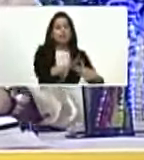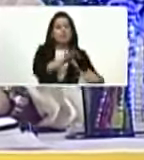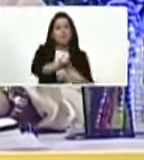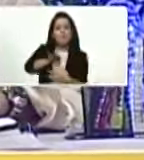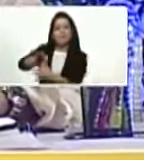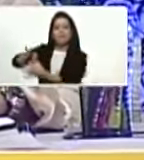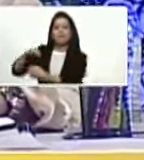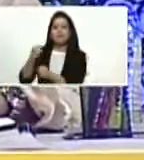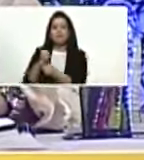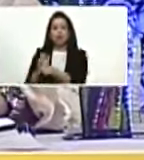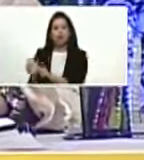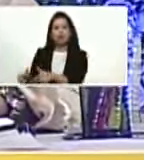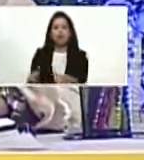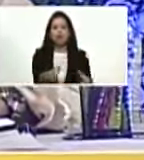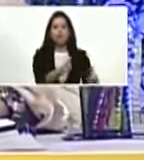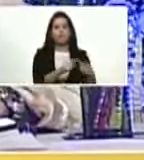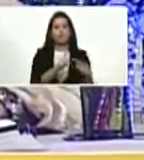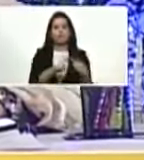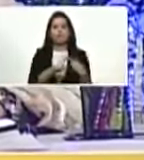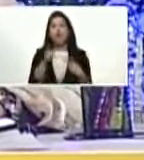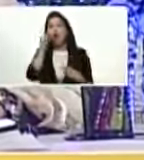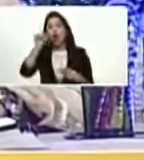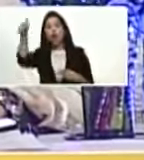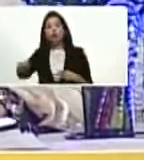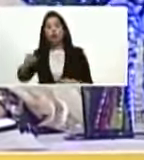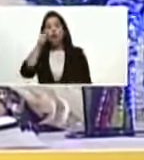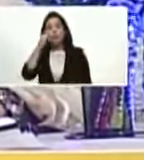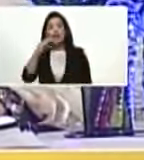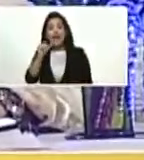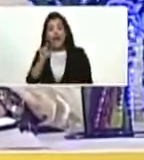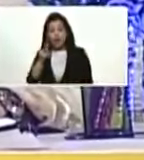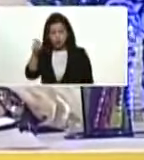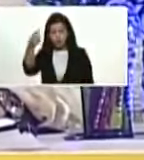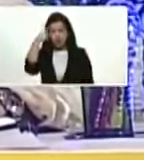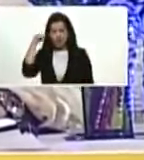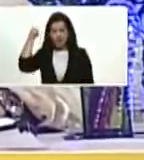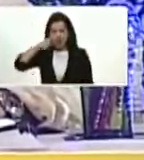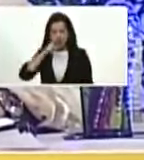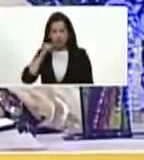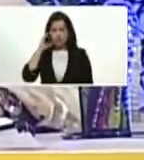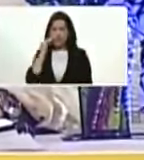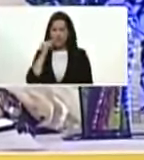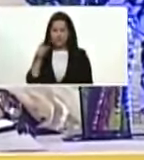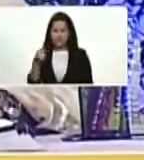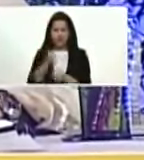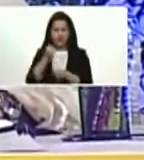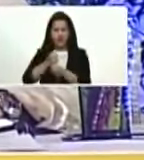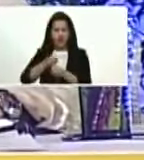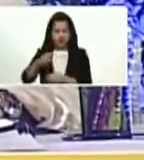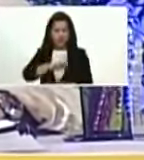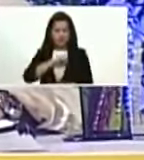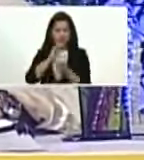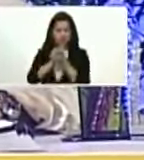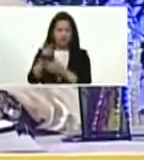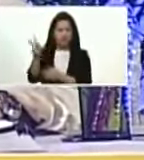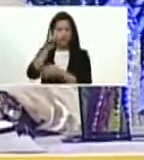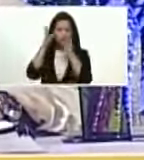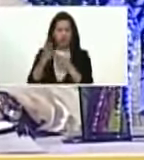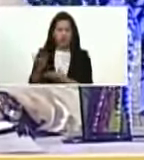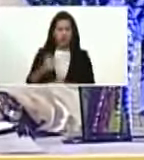sectores. Carlos Faría también, que ha estado en todo esto, camarada, compañeros, compatriotas, hermanos,